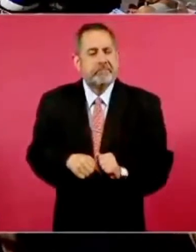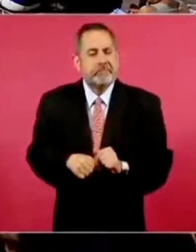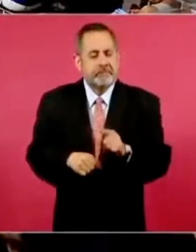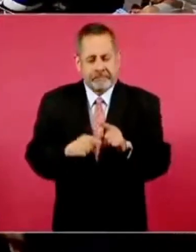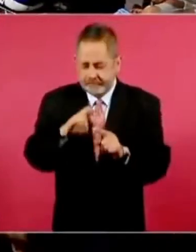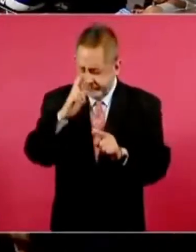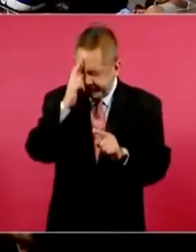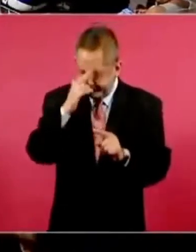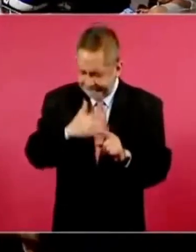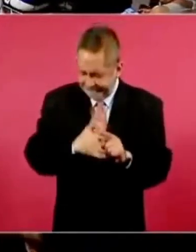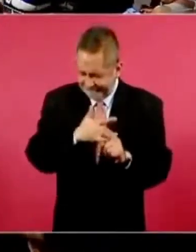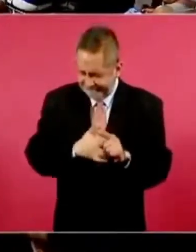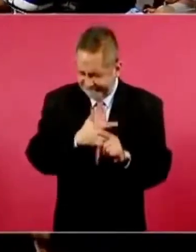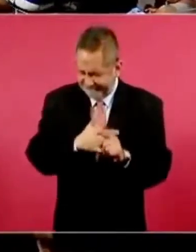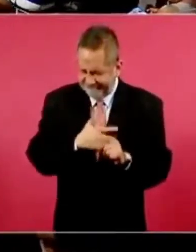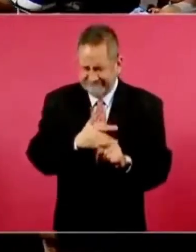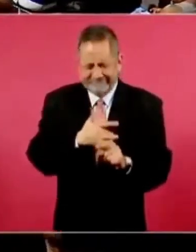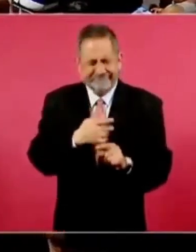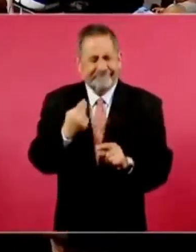acordarme